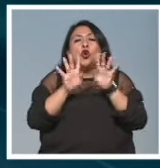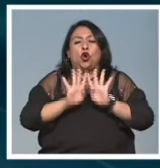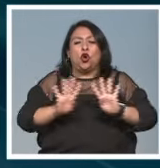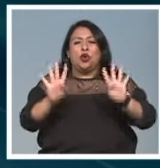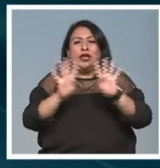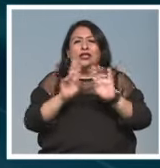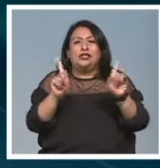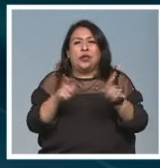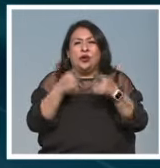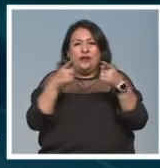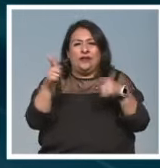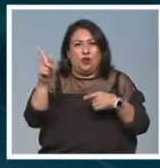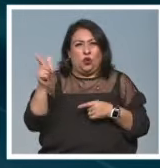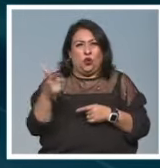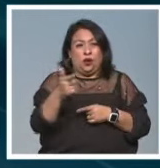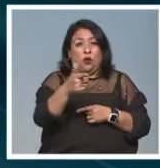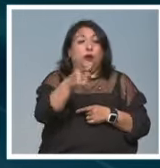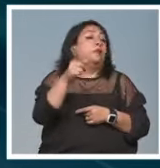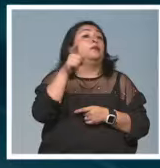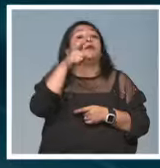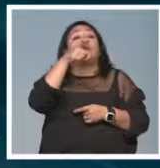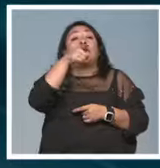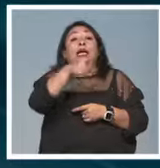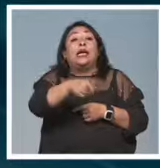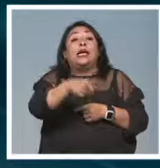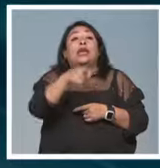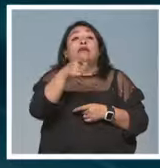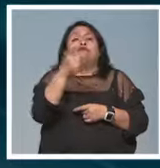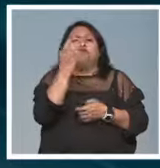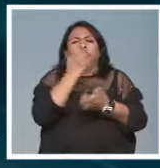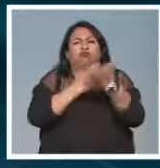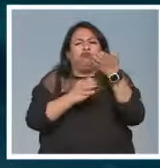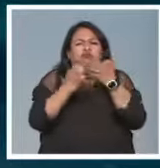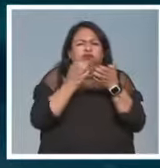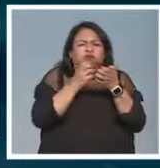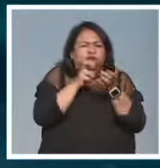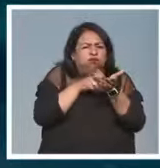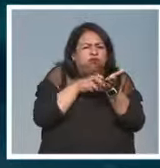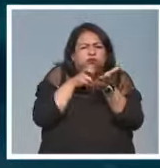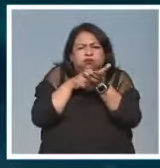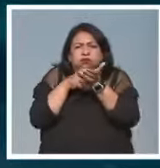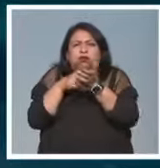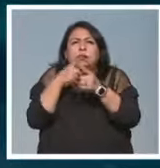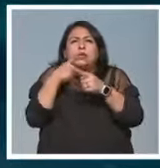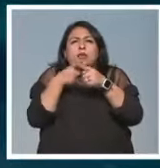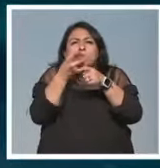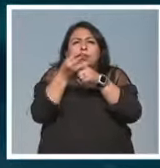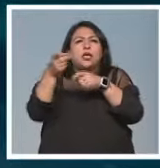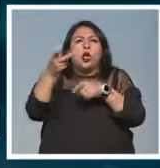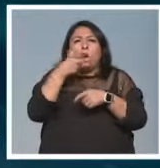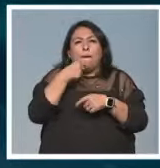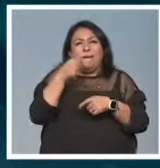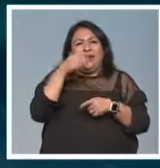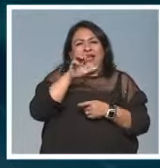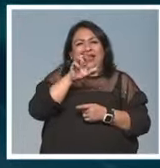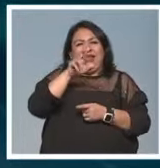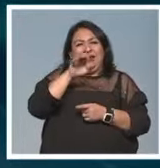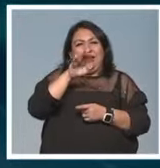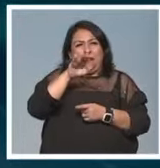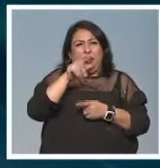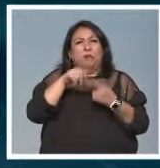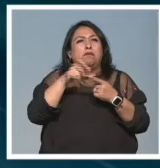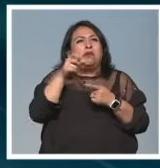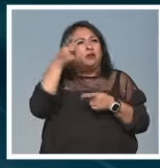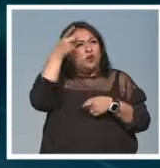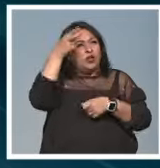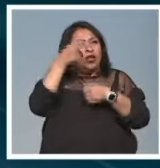de Guanajuato. El ensayo requirió de instrucciones precisas, ajustes tratados manualmente por el maestro Enrique Patrón de Rueda, el mismo que